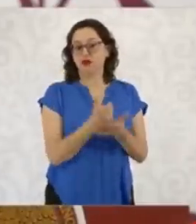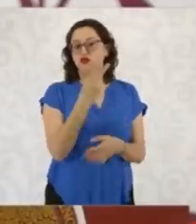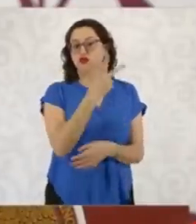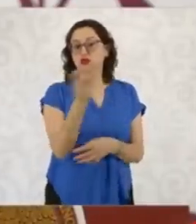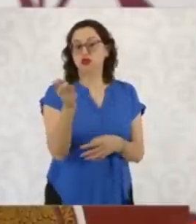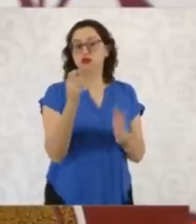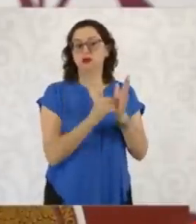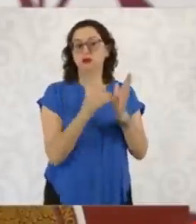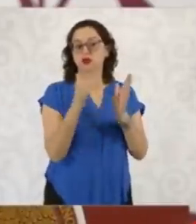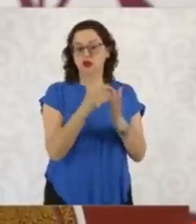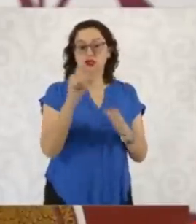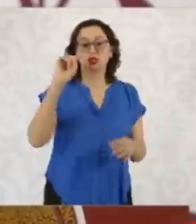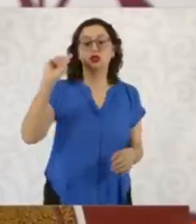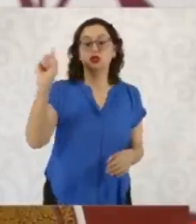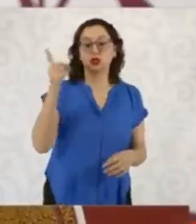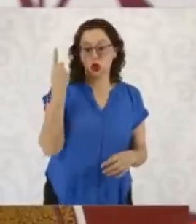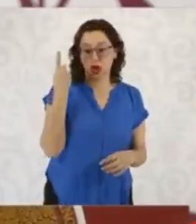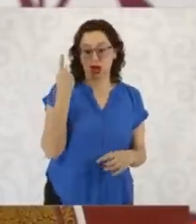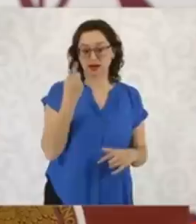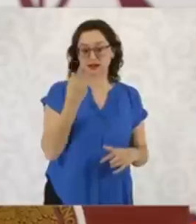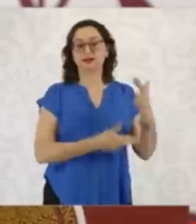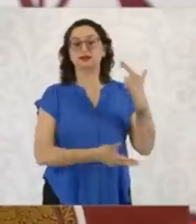Era la información que se tenía.